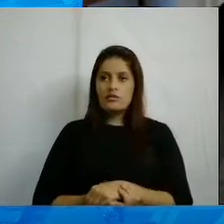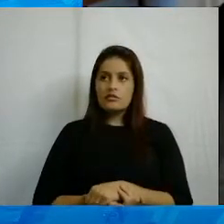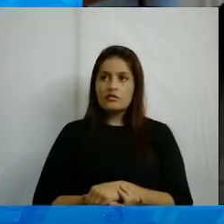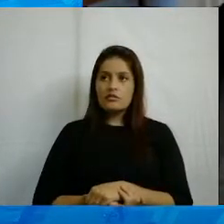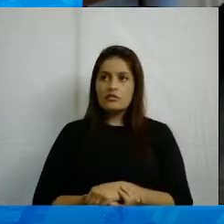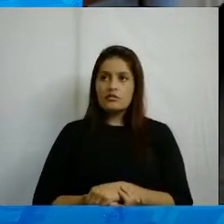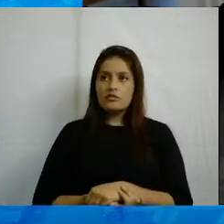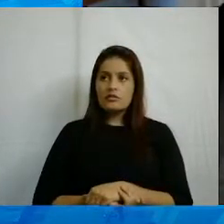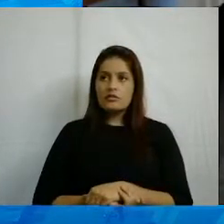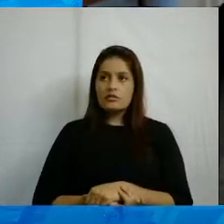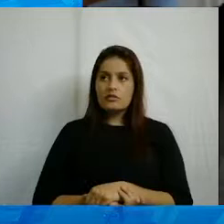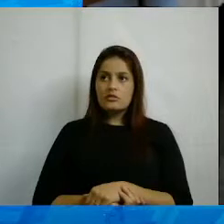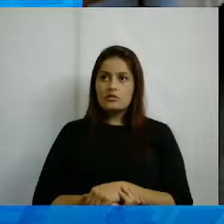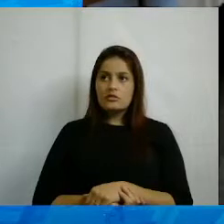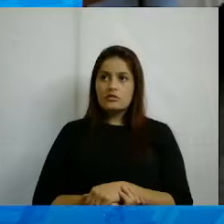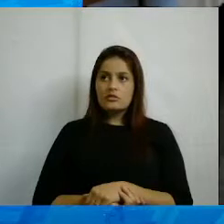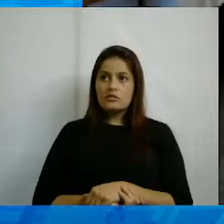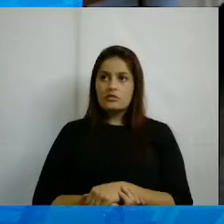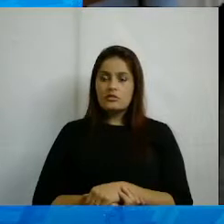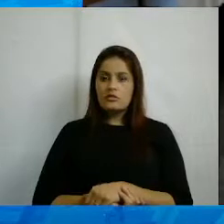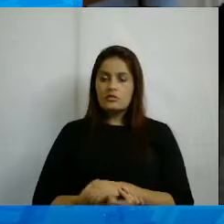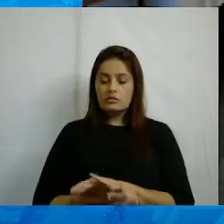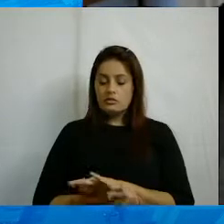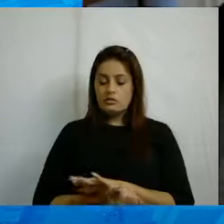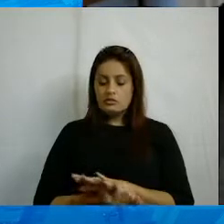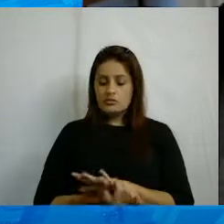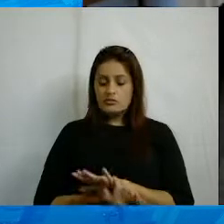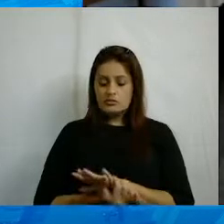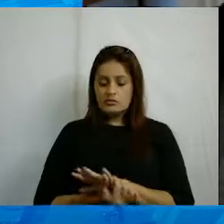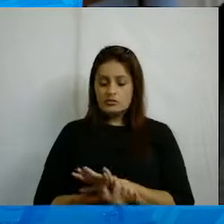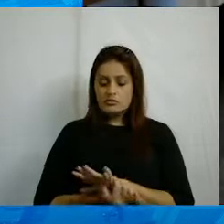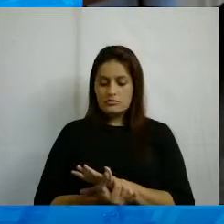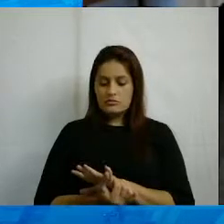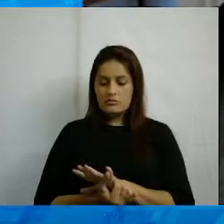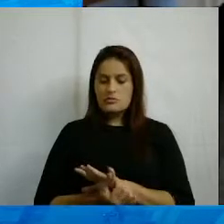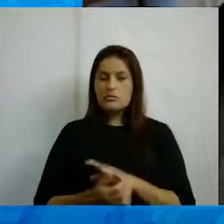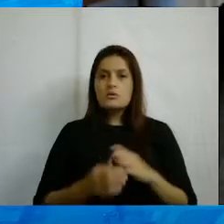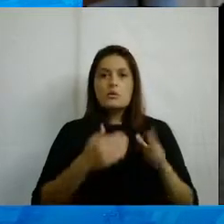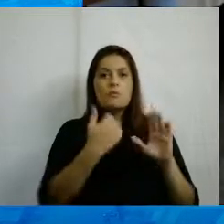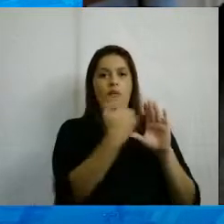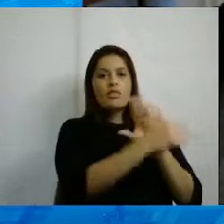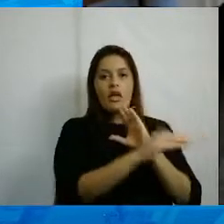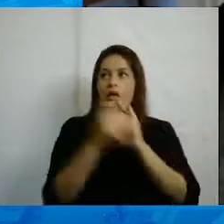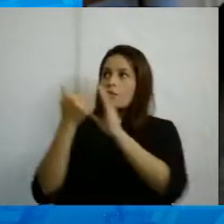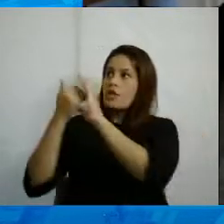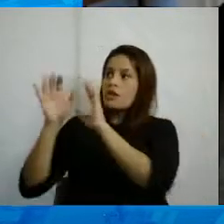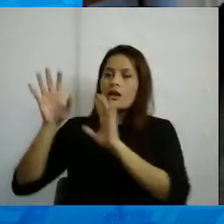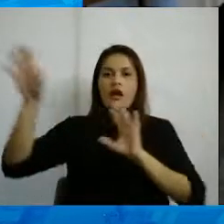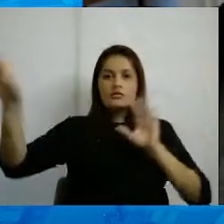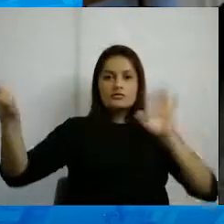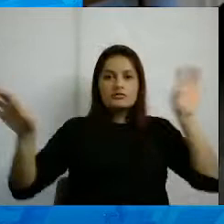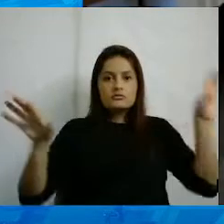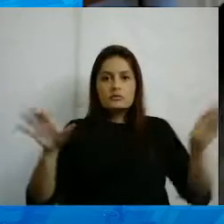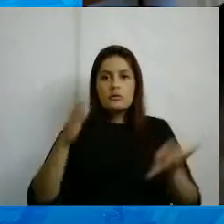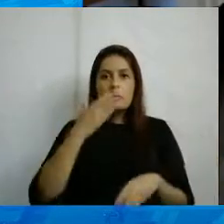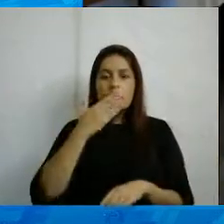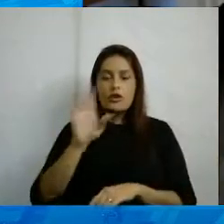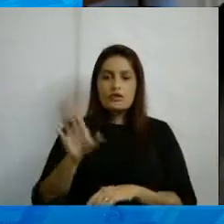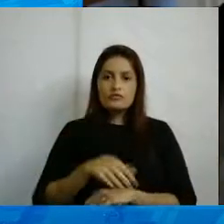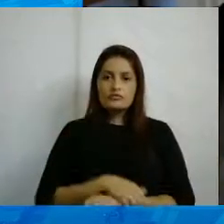si es que esto, la autonomía es mucho menor, poder mejor enviarlo y dejarlo en la zona donde están las delegaciones, en las zonas rurales de nuestra